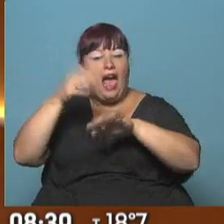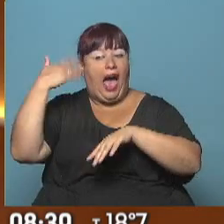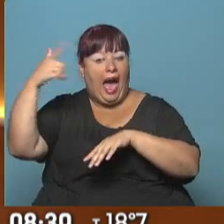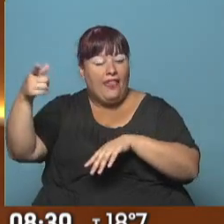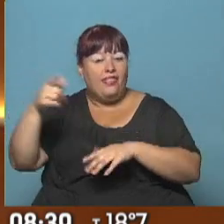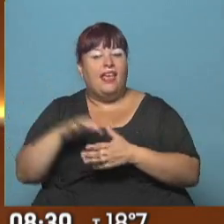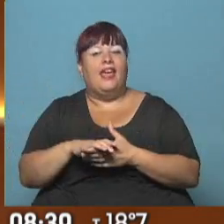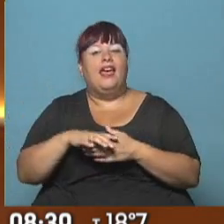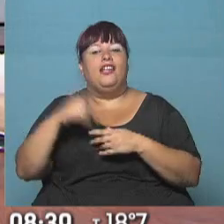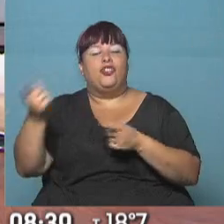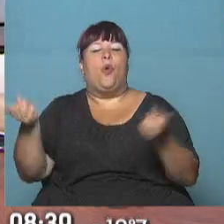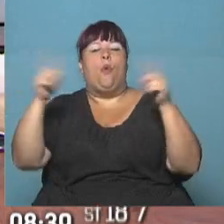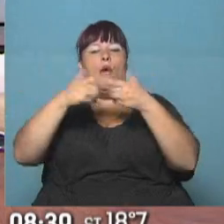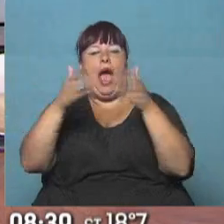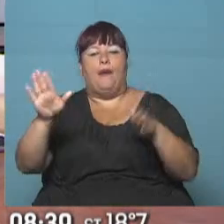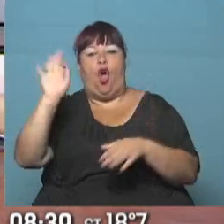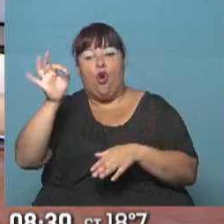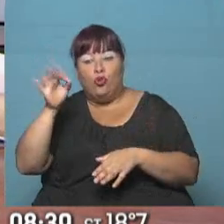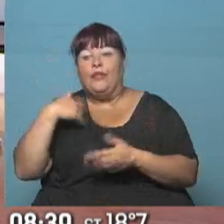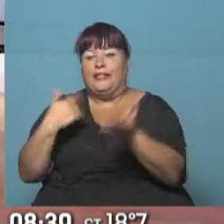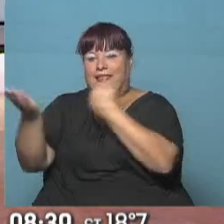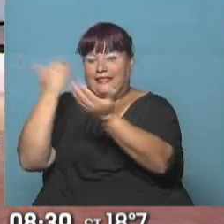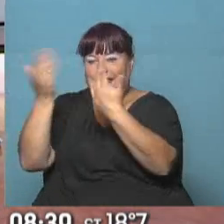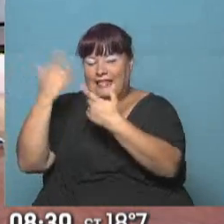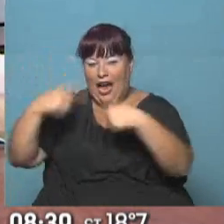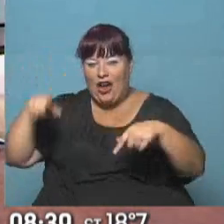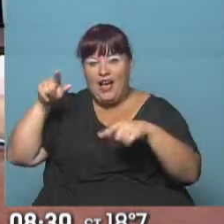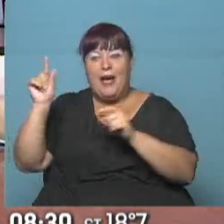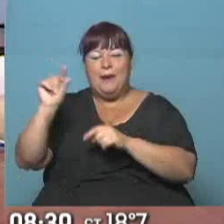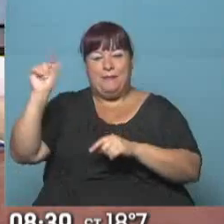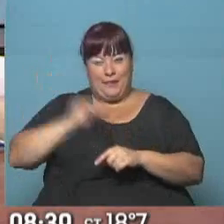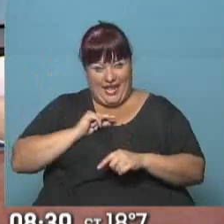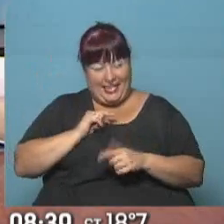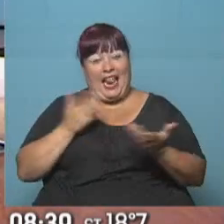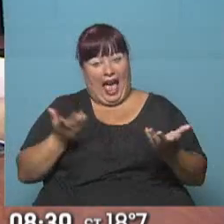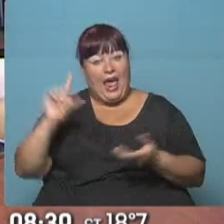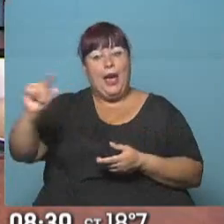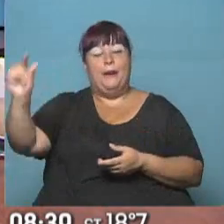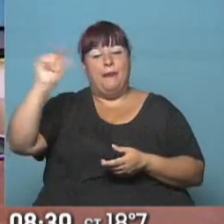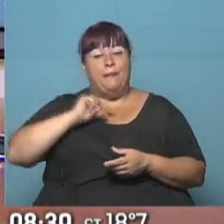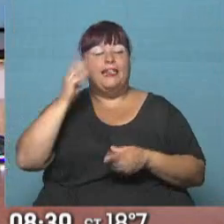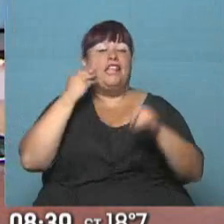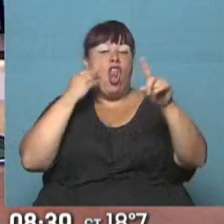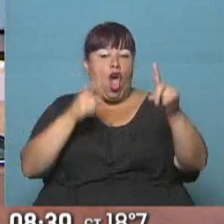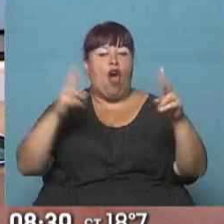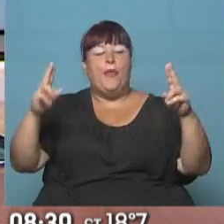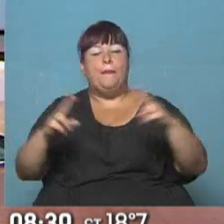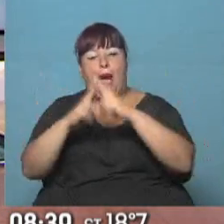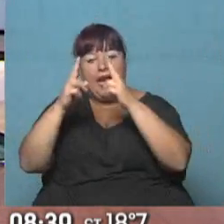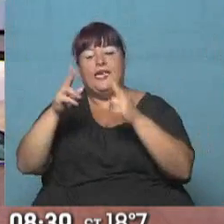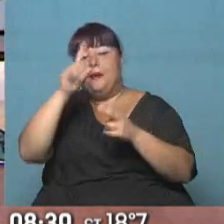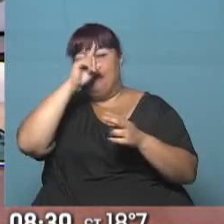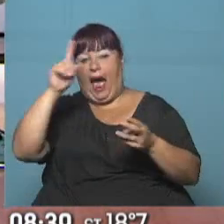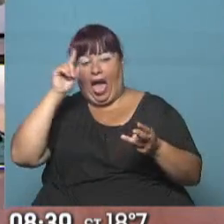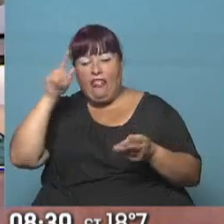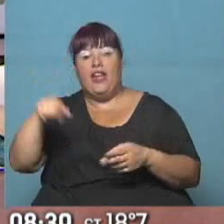tiempo y va a reinaugurar en octubre. Entonces sacaron la colección. ¿Te prestan un rato la colección? Claro, la prestaron en Londres, en París y en